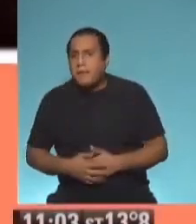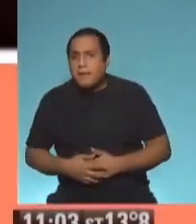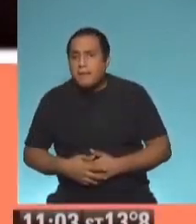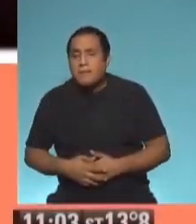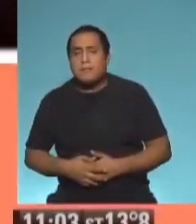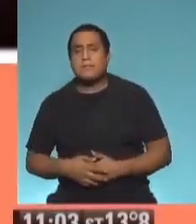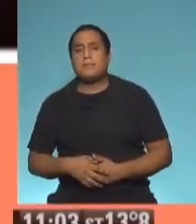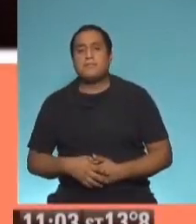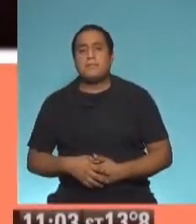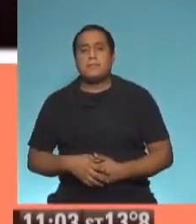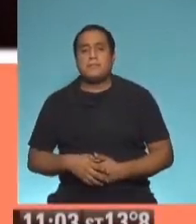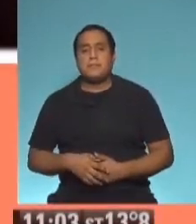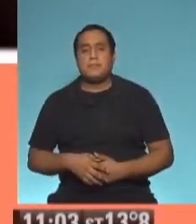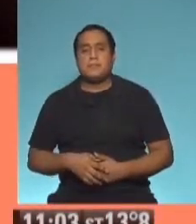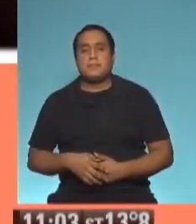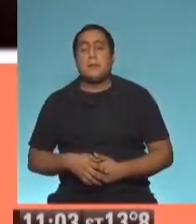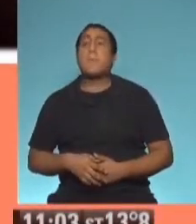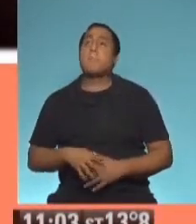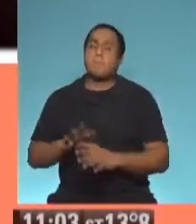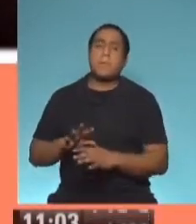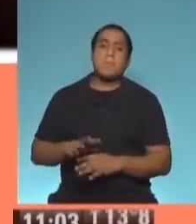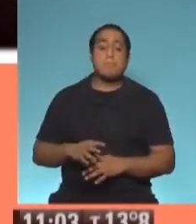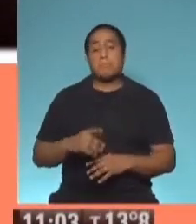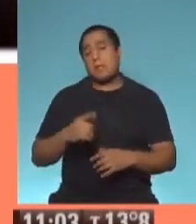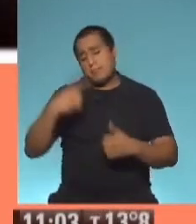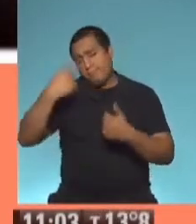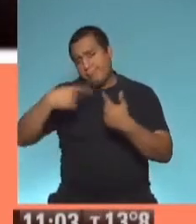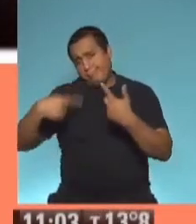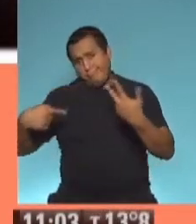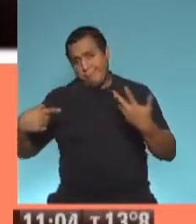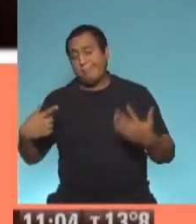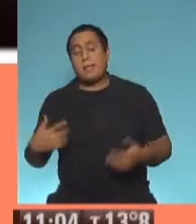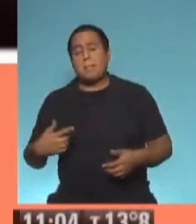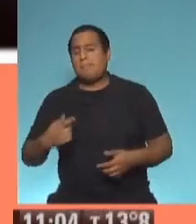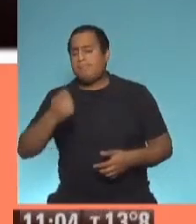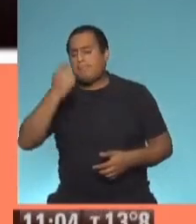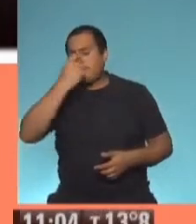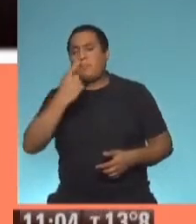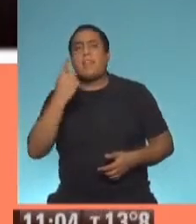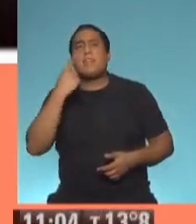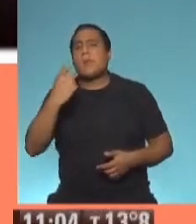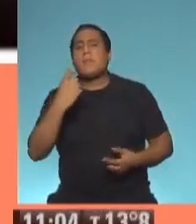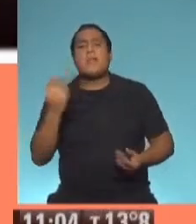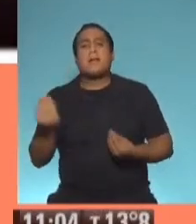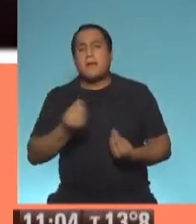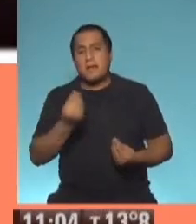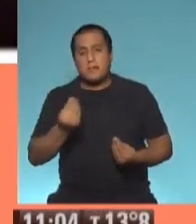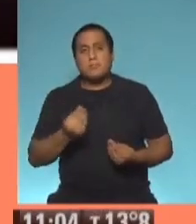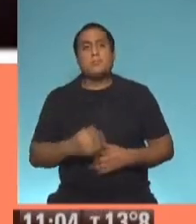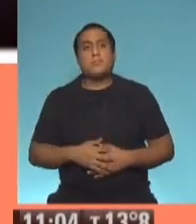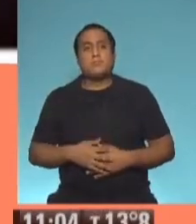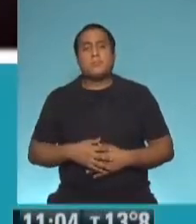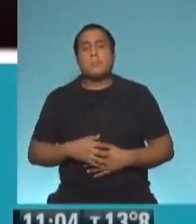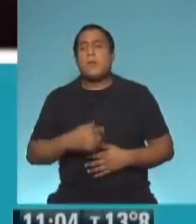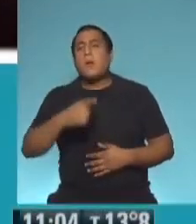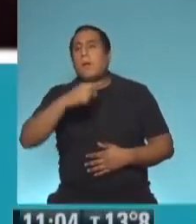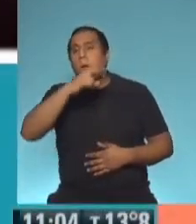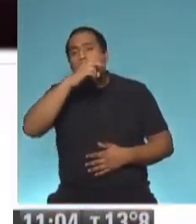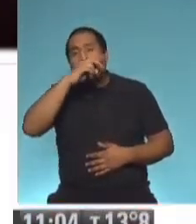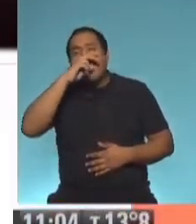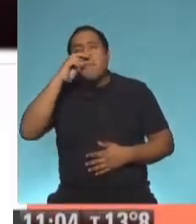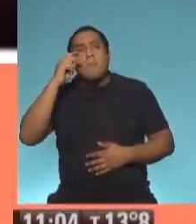¿no? Mira, las cuestiones más inmediatas son las que se refieren a pérdida del olfato y del gusto,